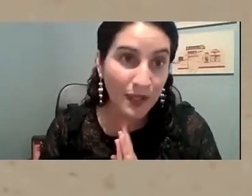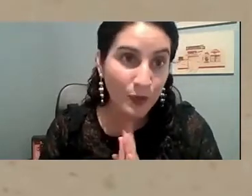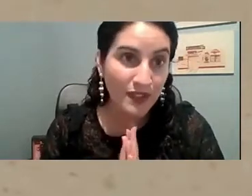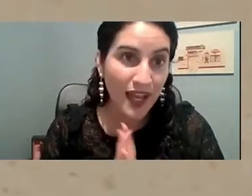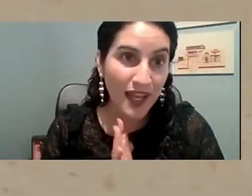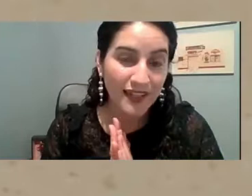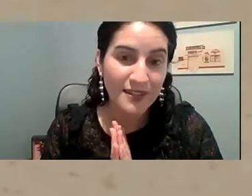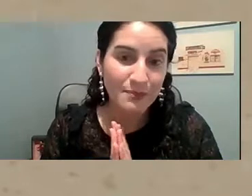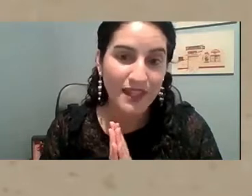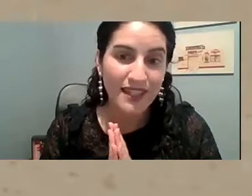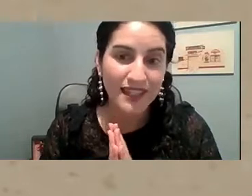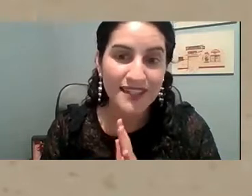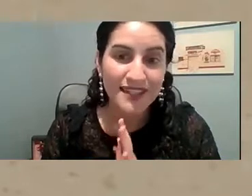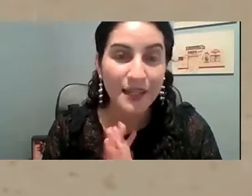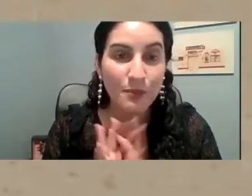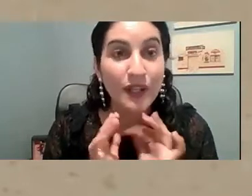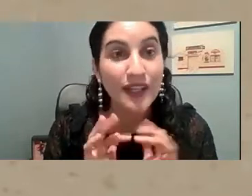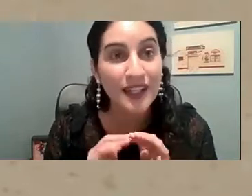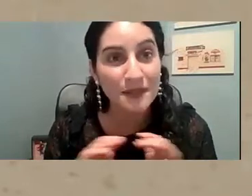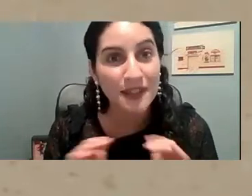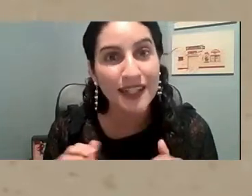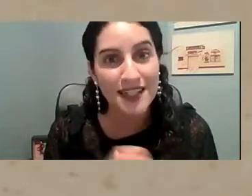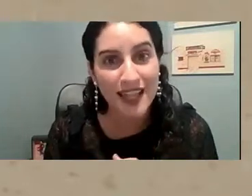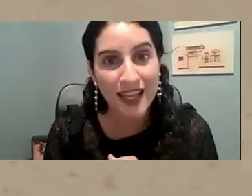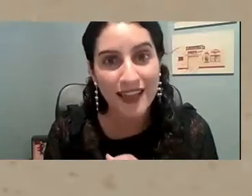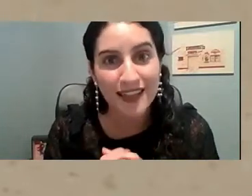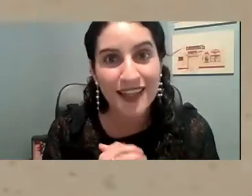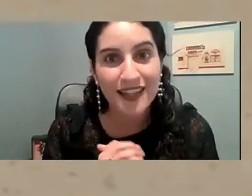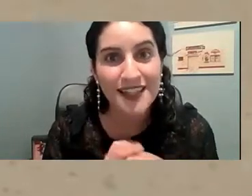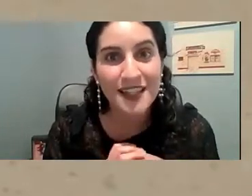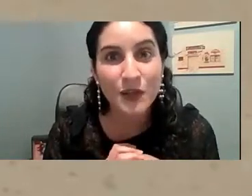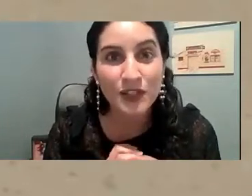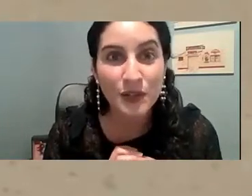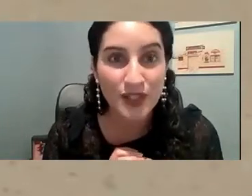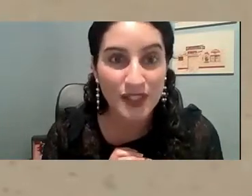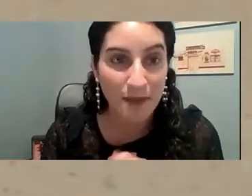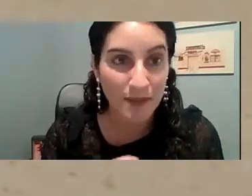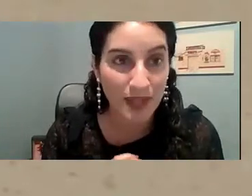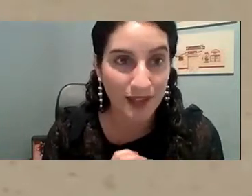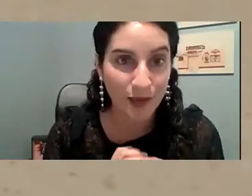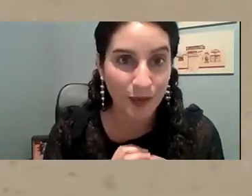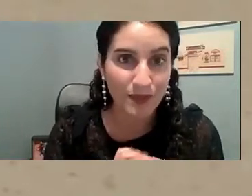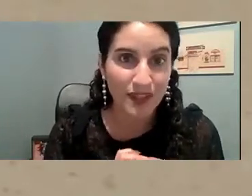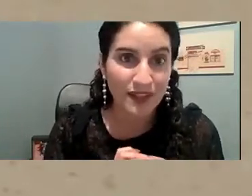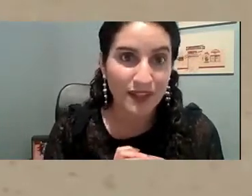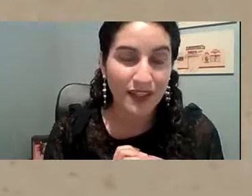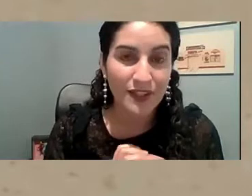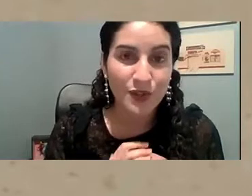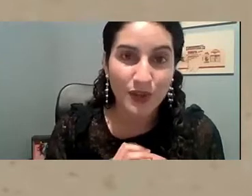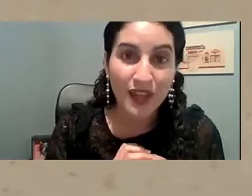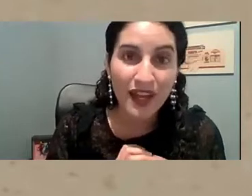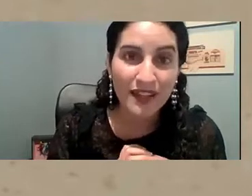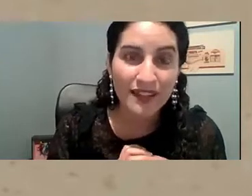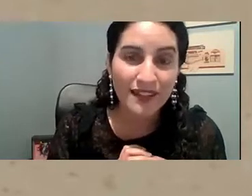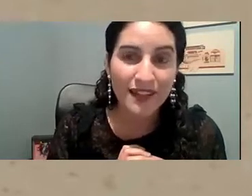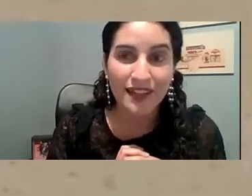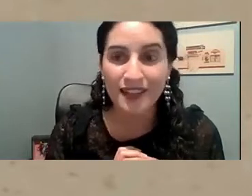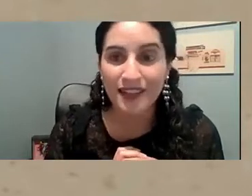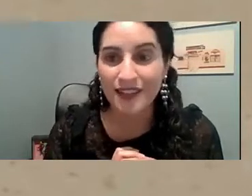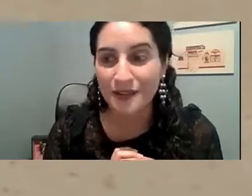gustaría preguntarles y pedirles si es que pueden escribir en el chat desde dónde nos están viendo, de qué